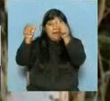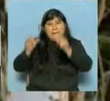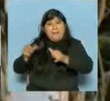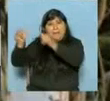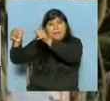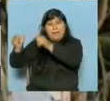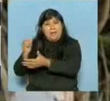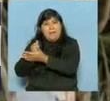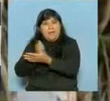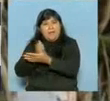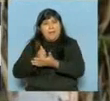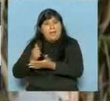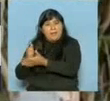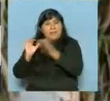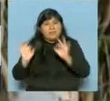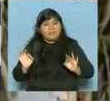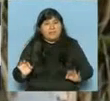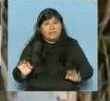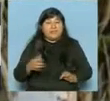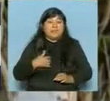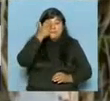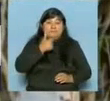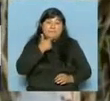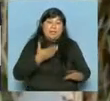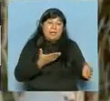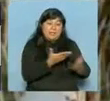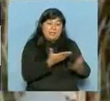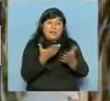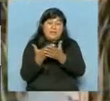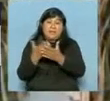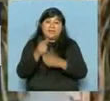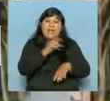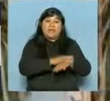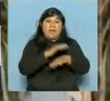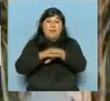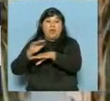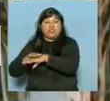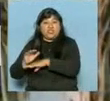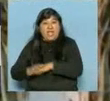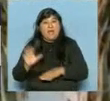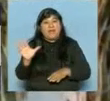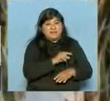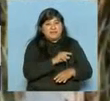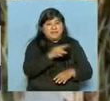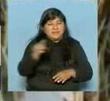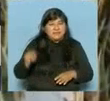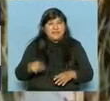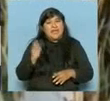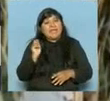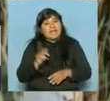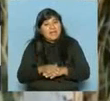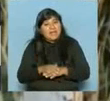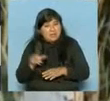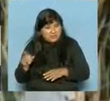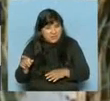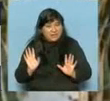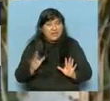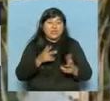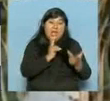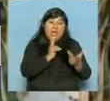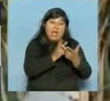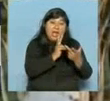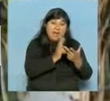Así que en eso estoy hablando con el responsable ahí, ¿no? De quien estaría a cargo de todo